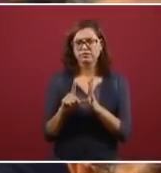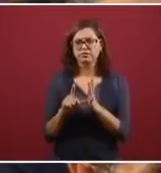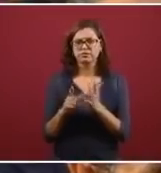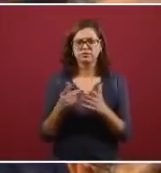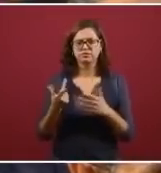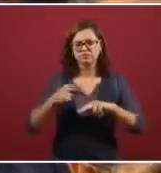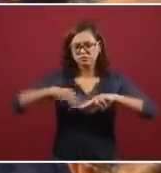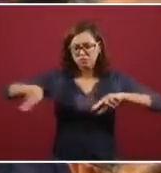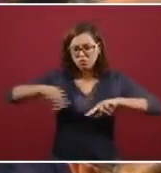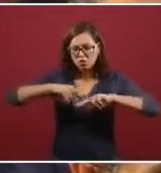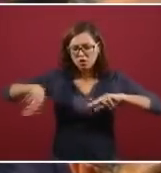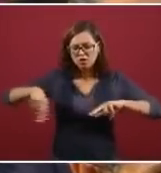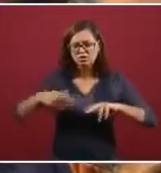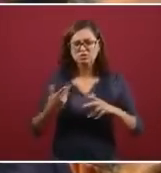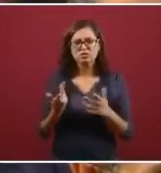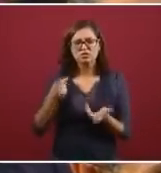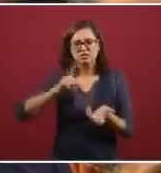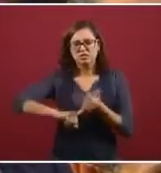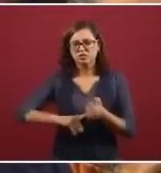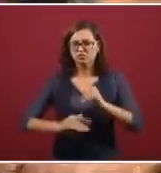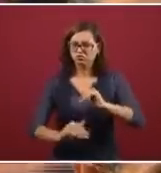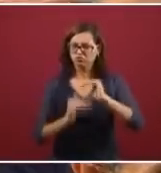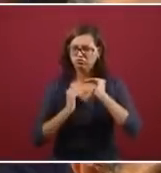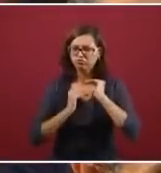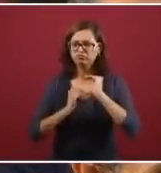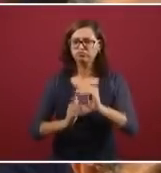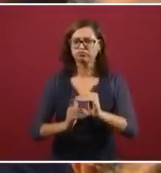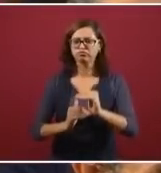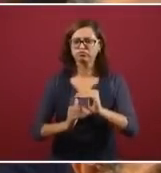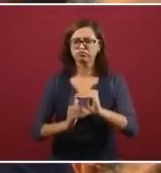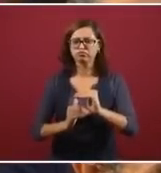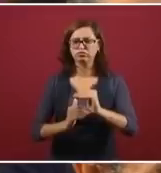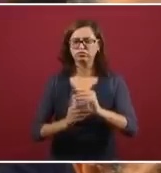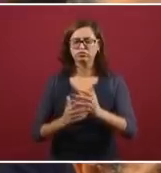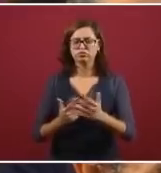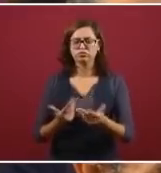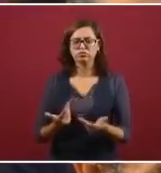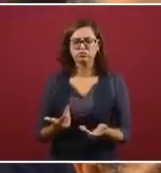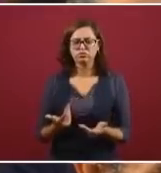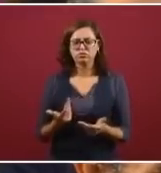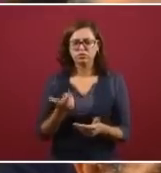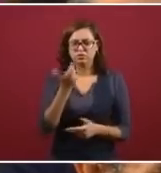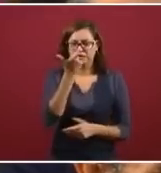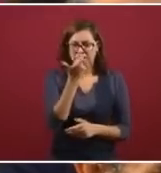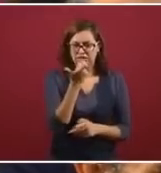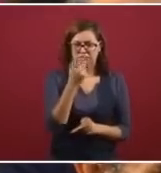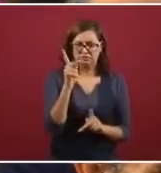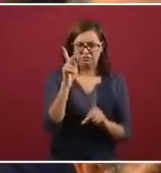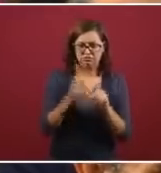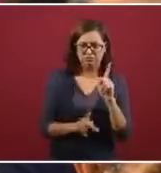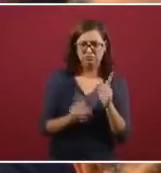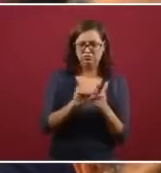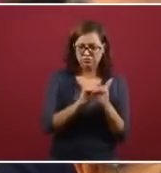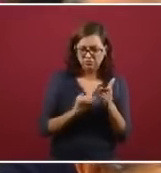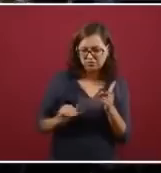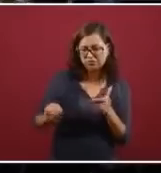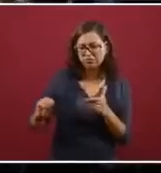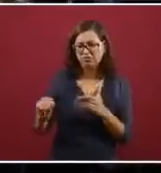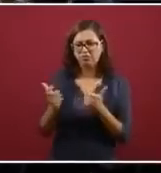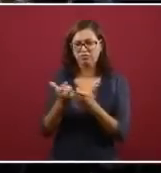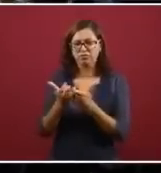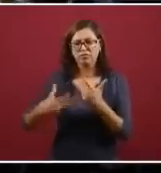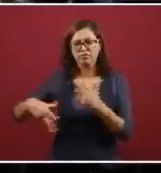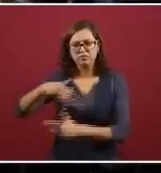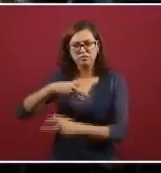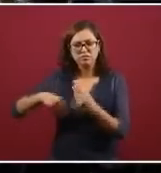vales, que exista un mecanismo para que parte del dinero pueda entrar a la economía formal